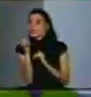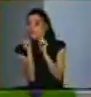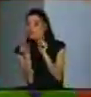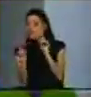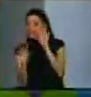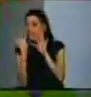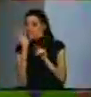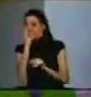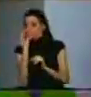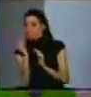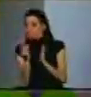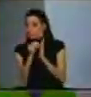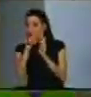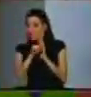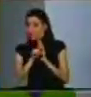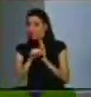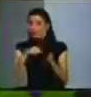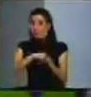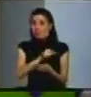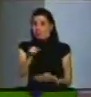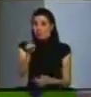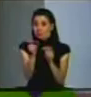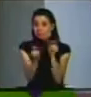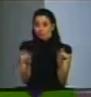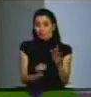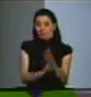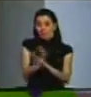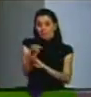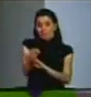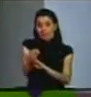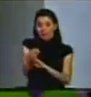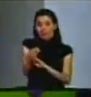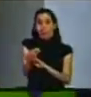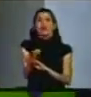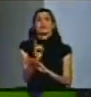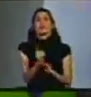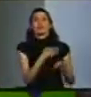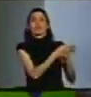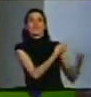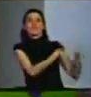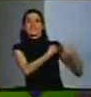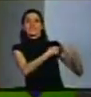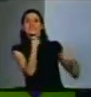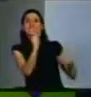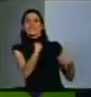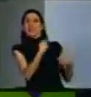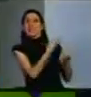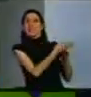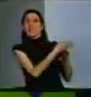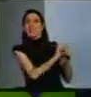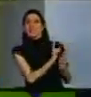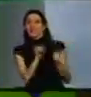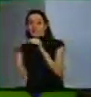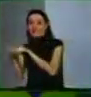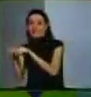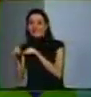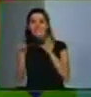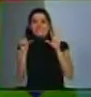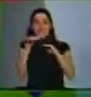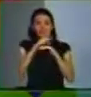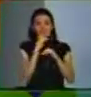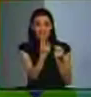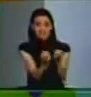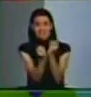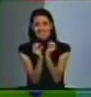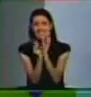del 15% durante el fin de semana para quienes los visiten, evitando las filas del comercio tradicional, que así lucía a las 6 de la